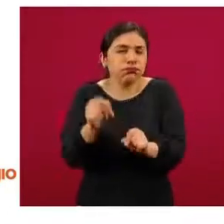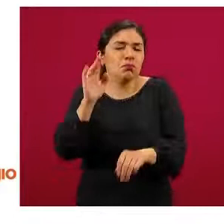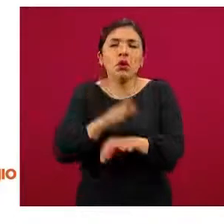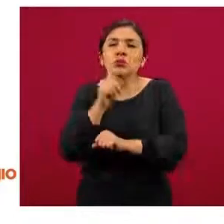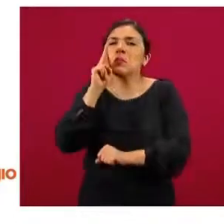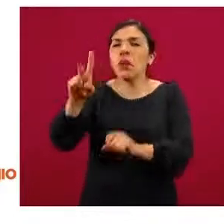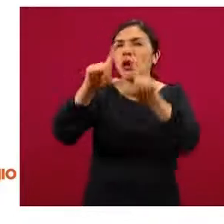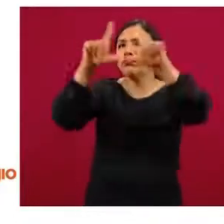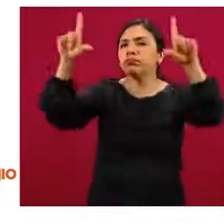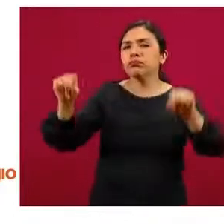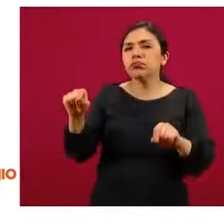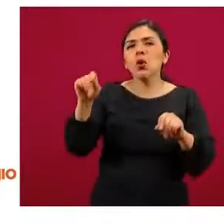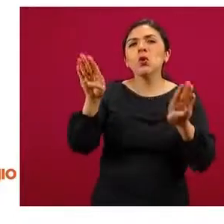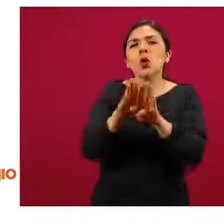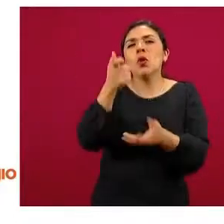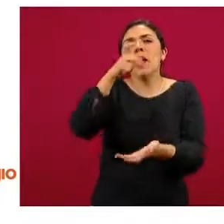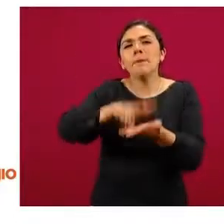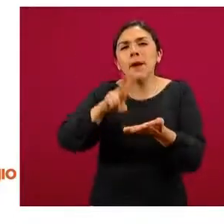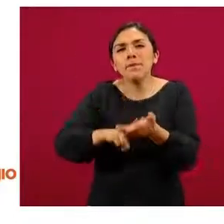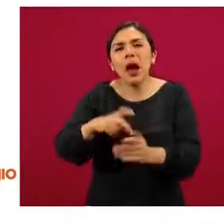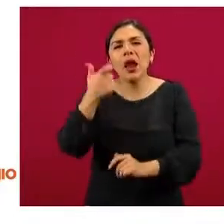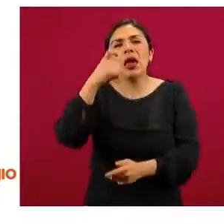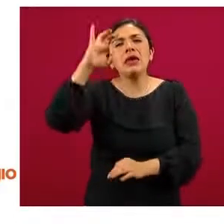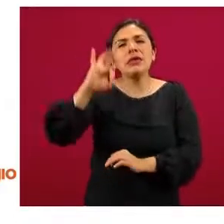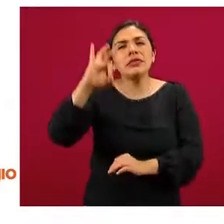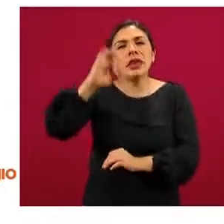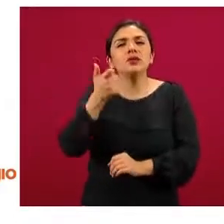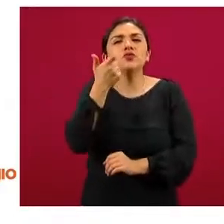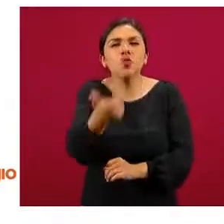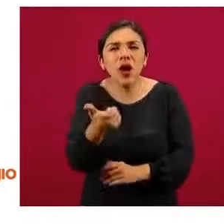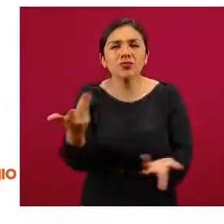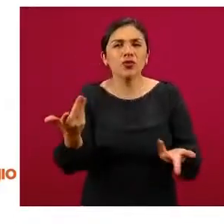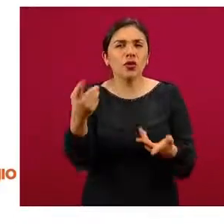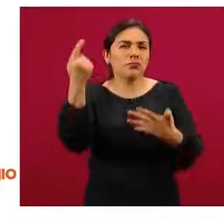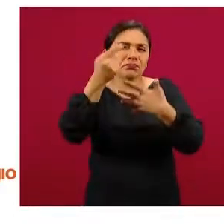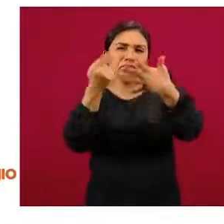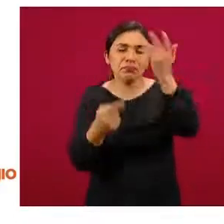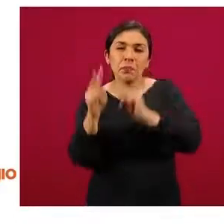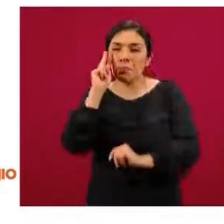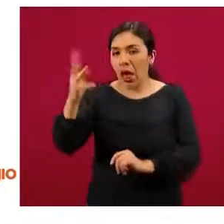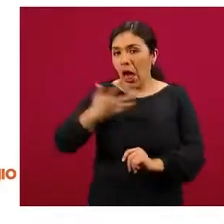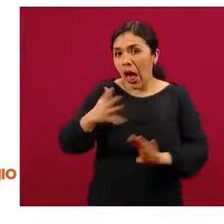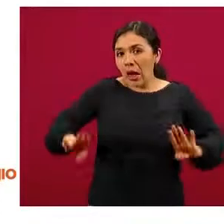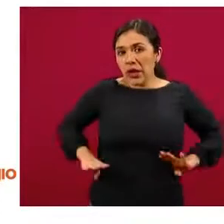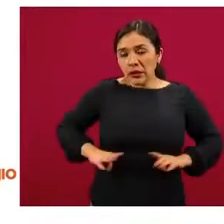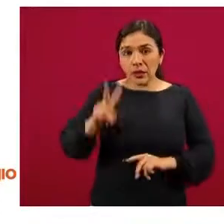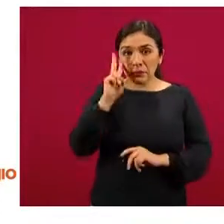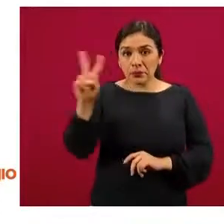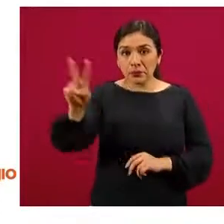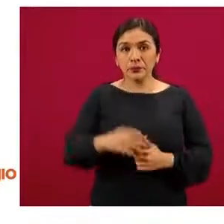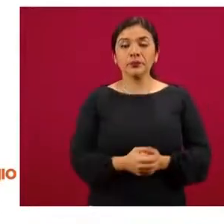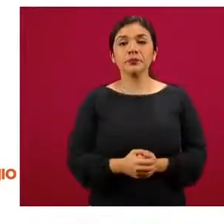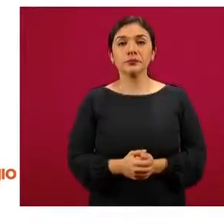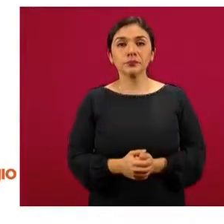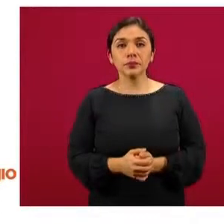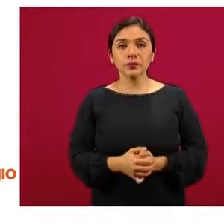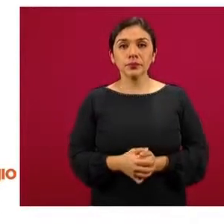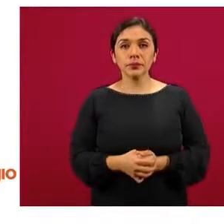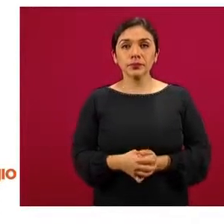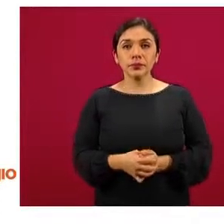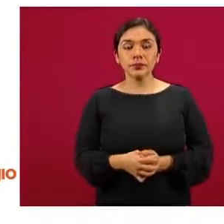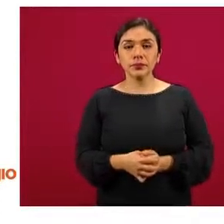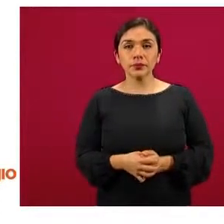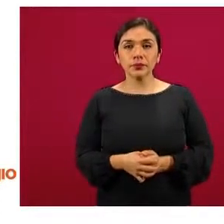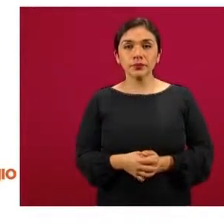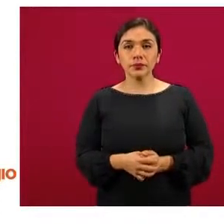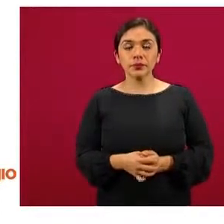ver los montos, las tasas y otras características, así como los logos de los bancos